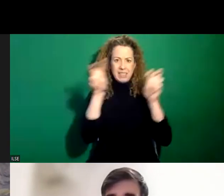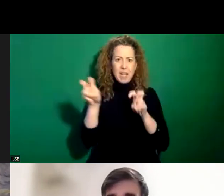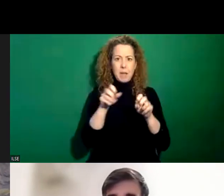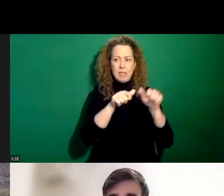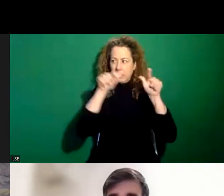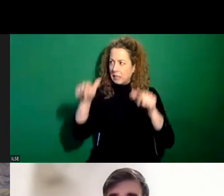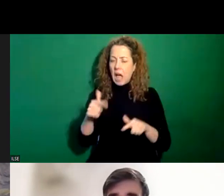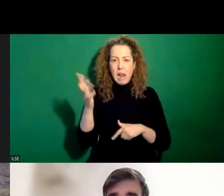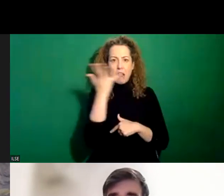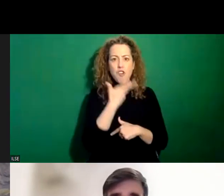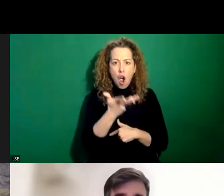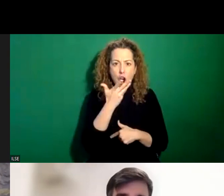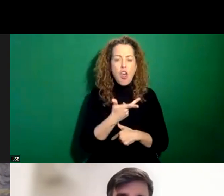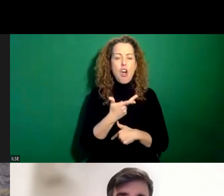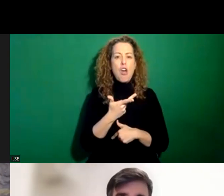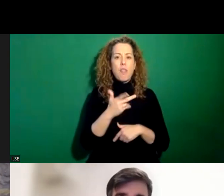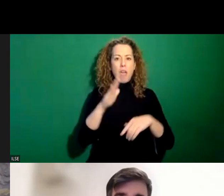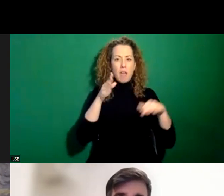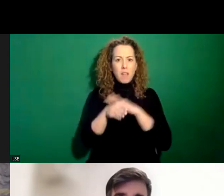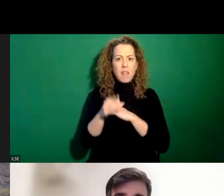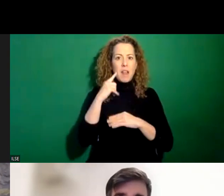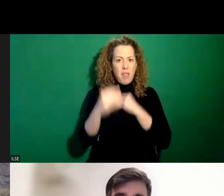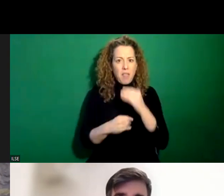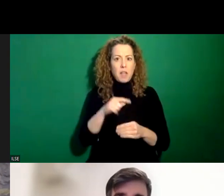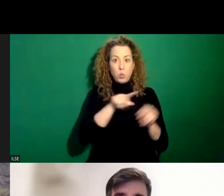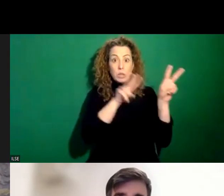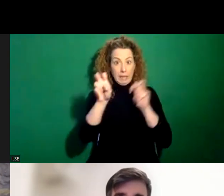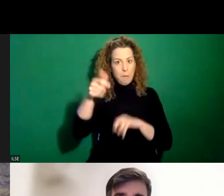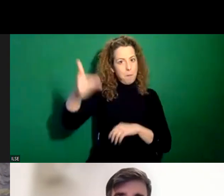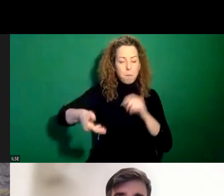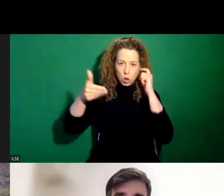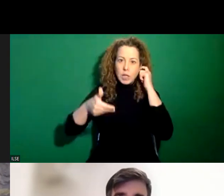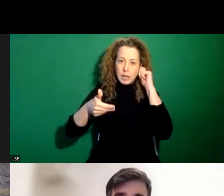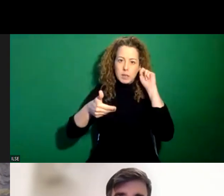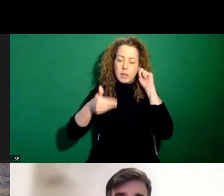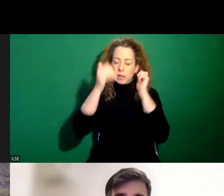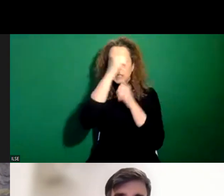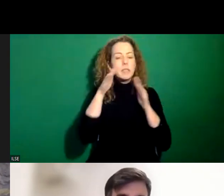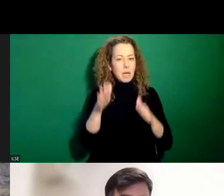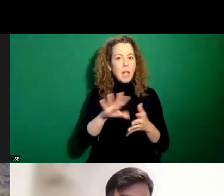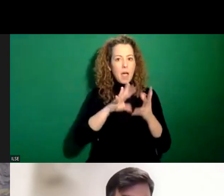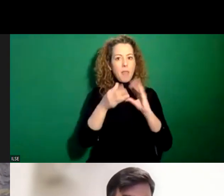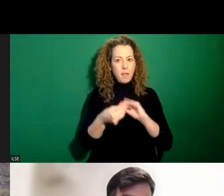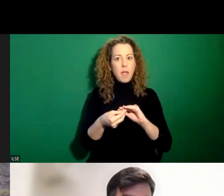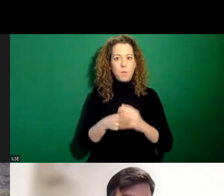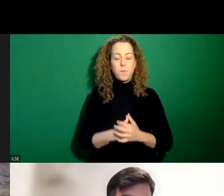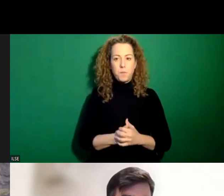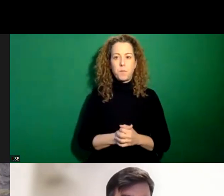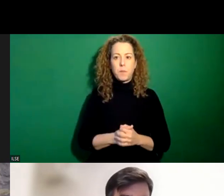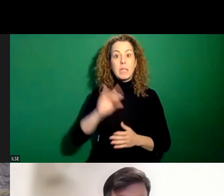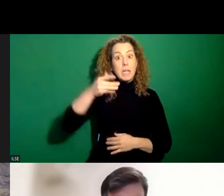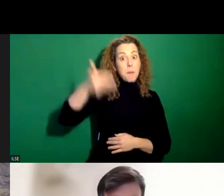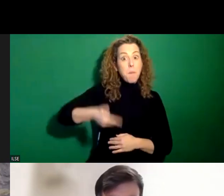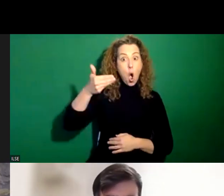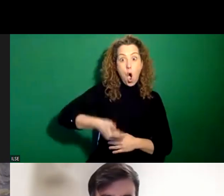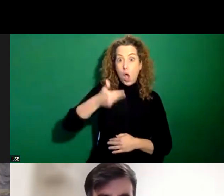salas, las actividades que hay que realizar. Es un tema que es importante que se trate y que vayamos adaptando. Sí,